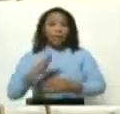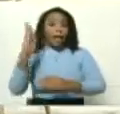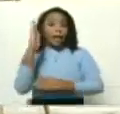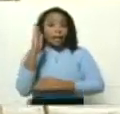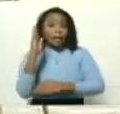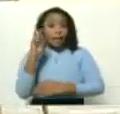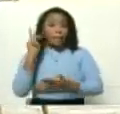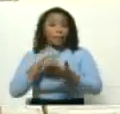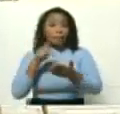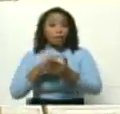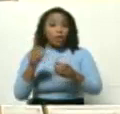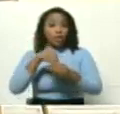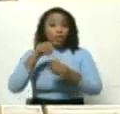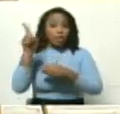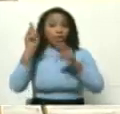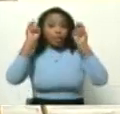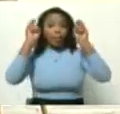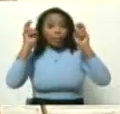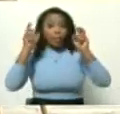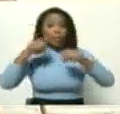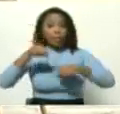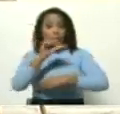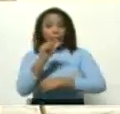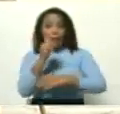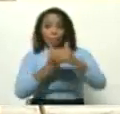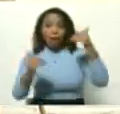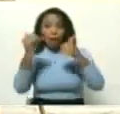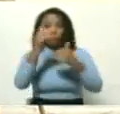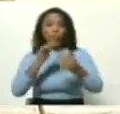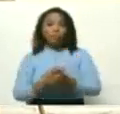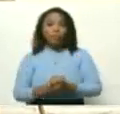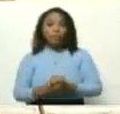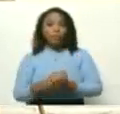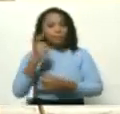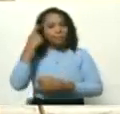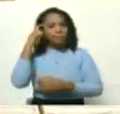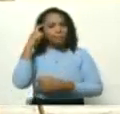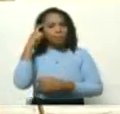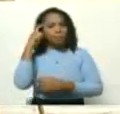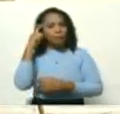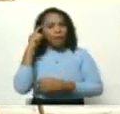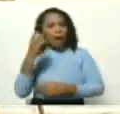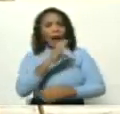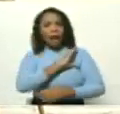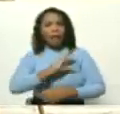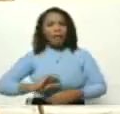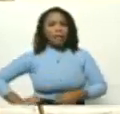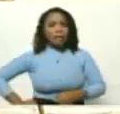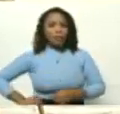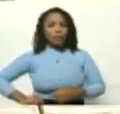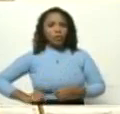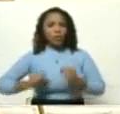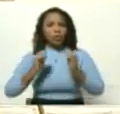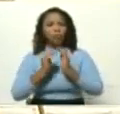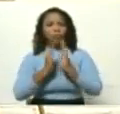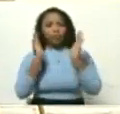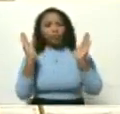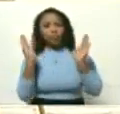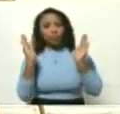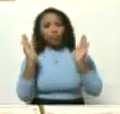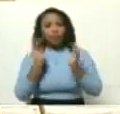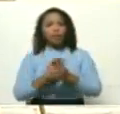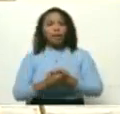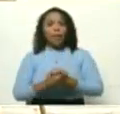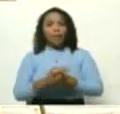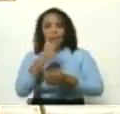dentro de esta temática de esta Semana Mayor, recordando, bueno, al Cristo Redentor, al Cristo también de